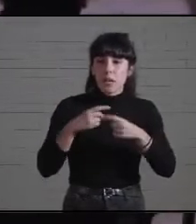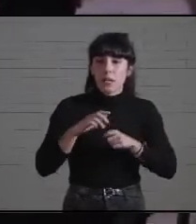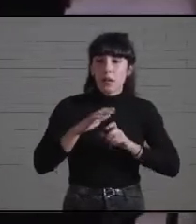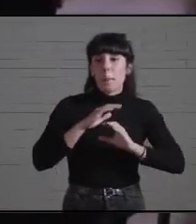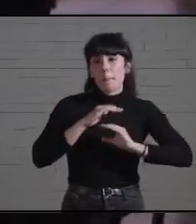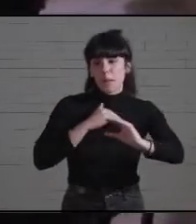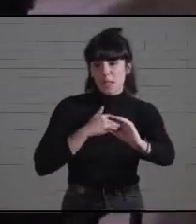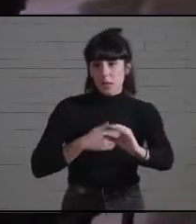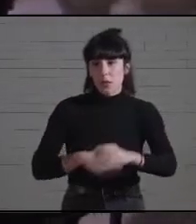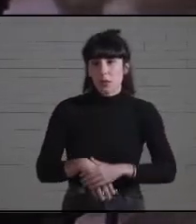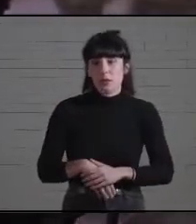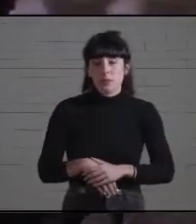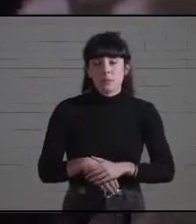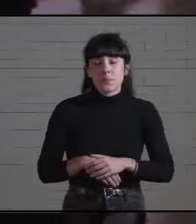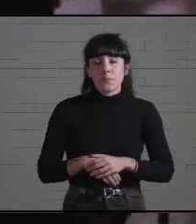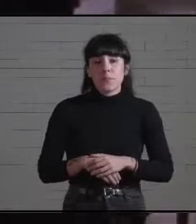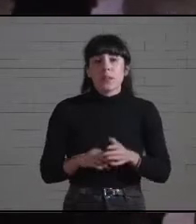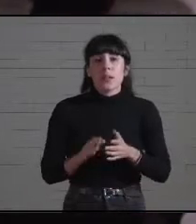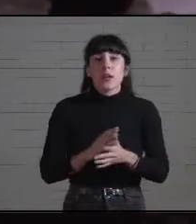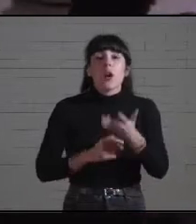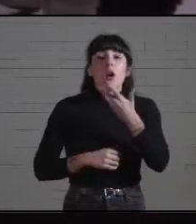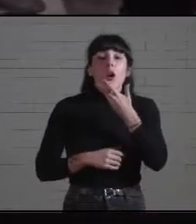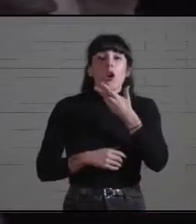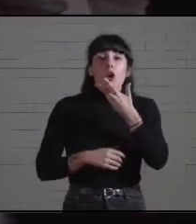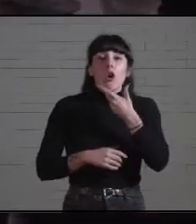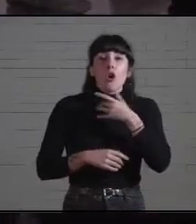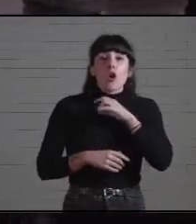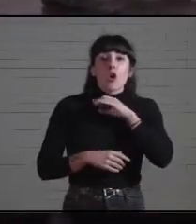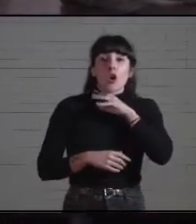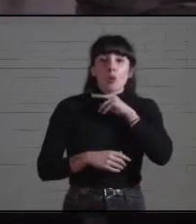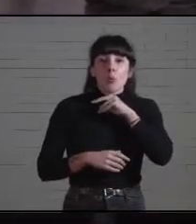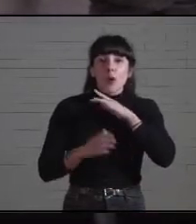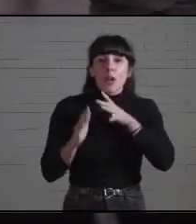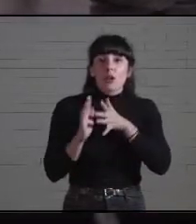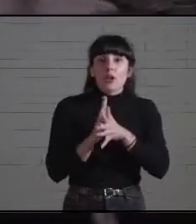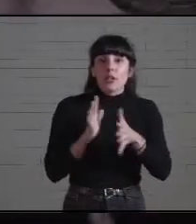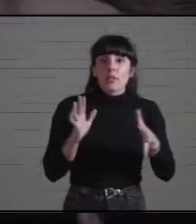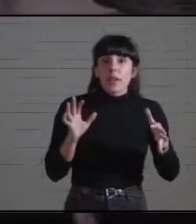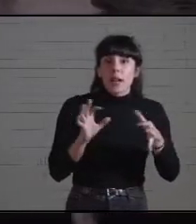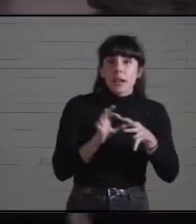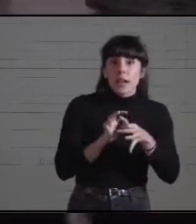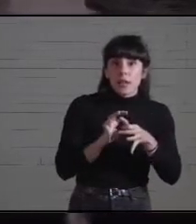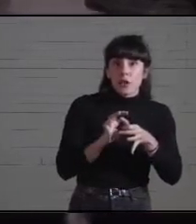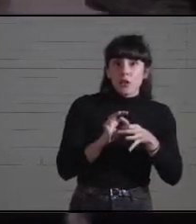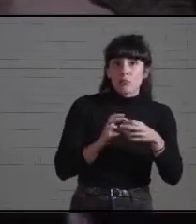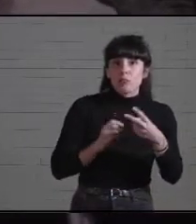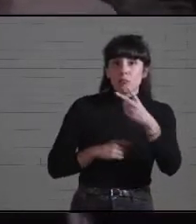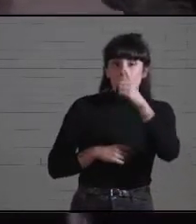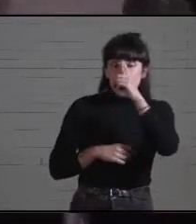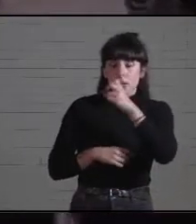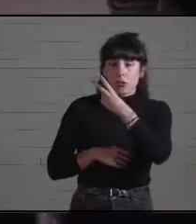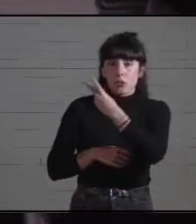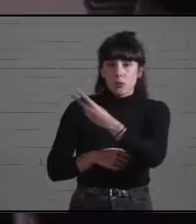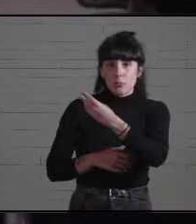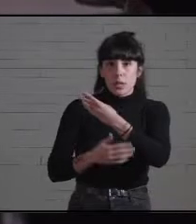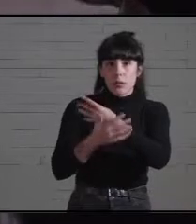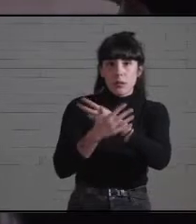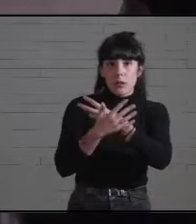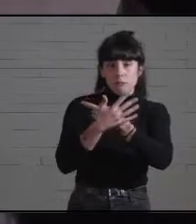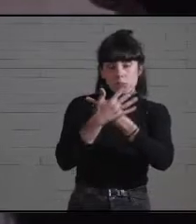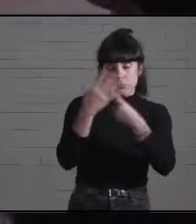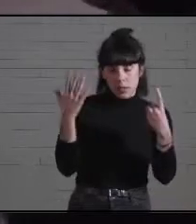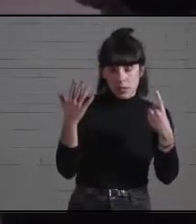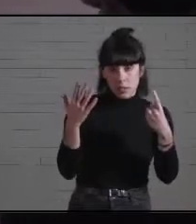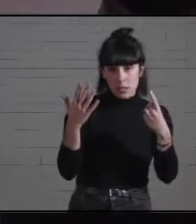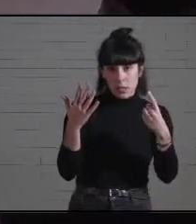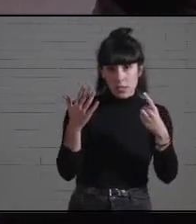El color morado son el nivel de prestaciones en 2016, los